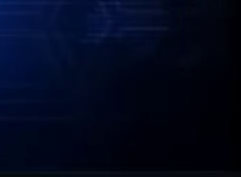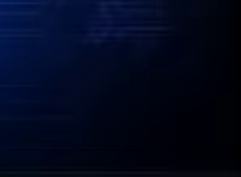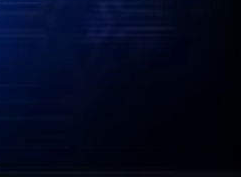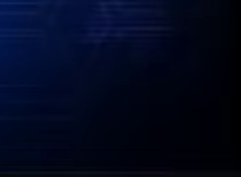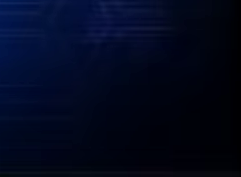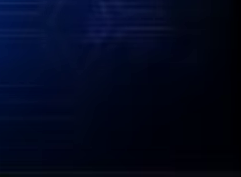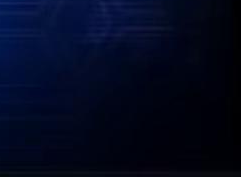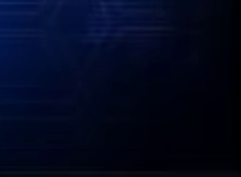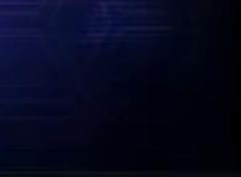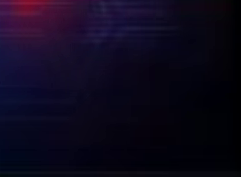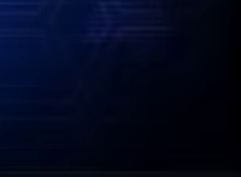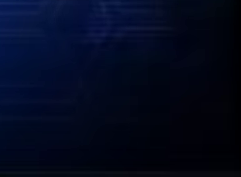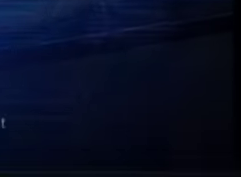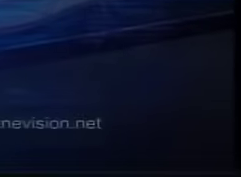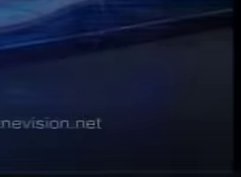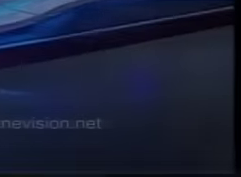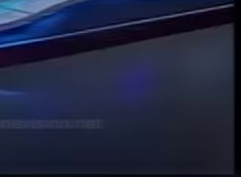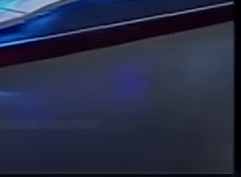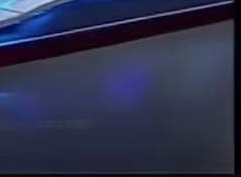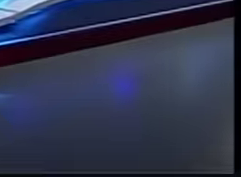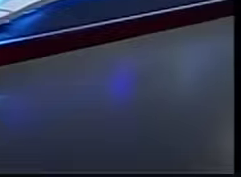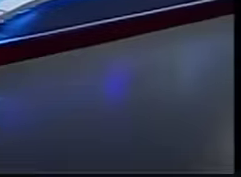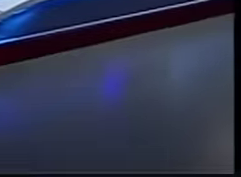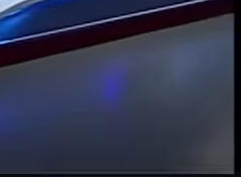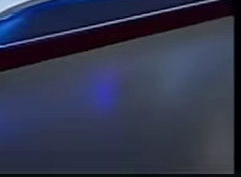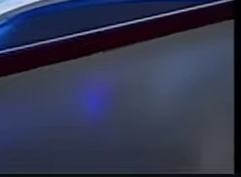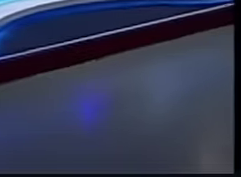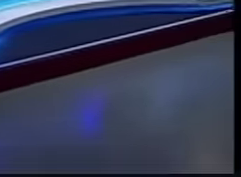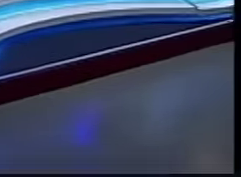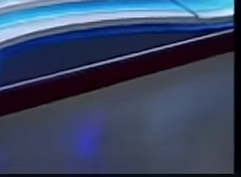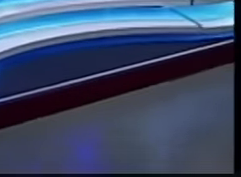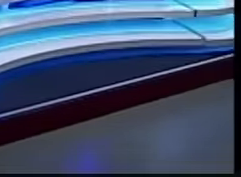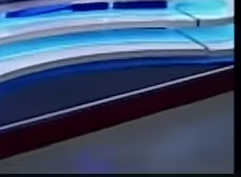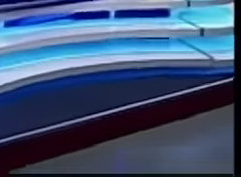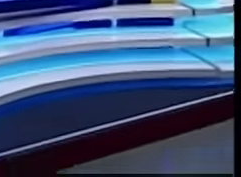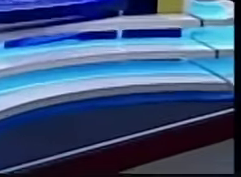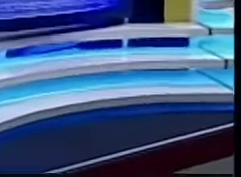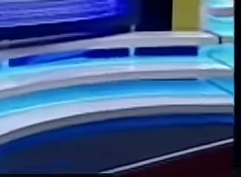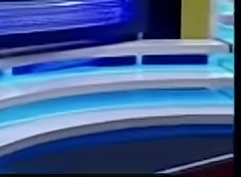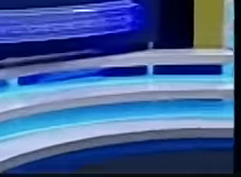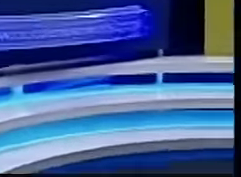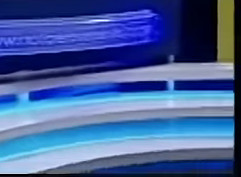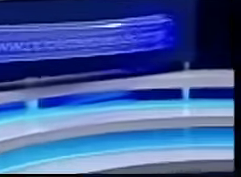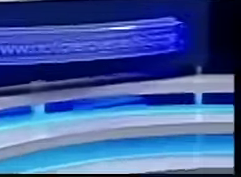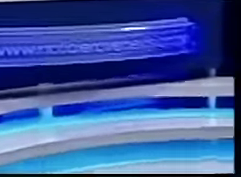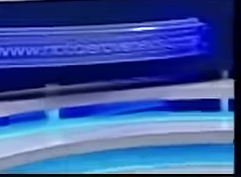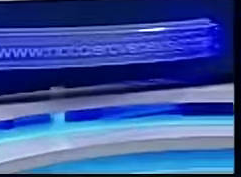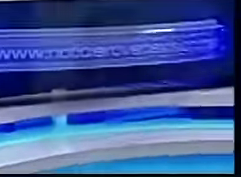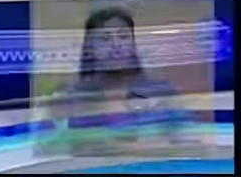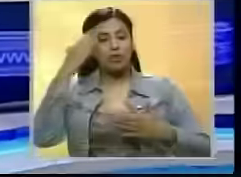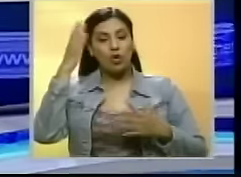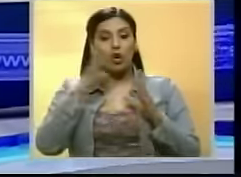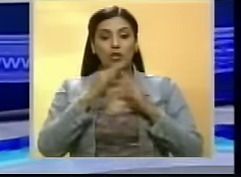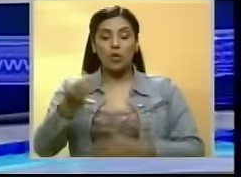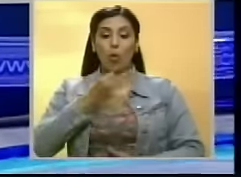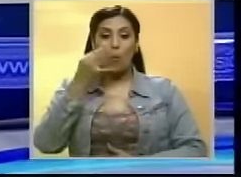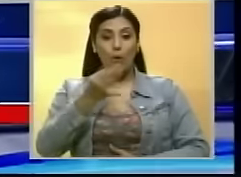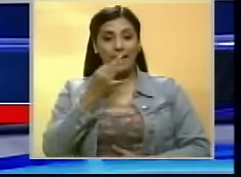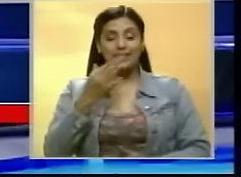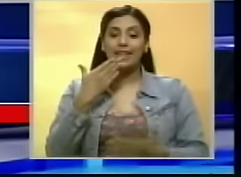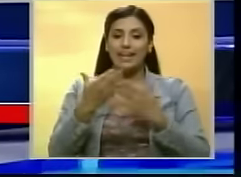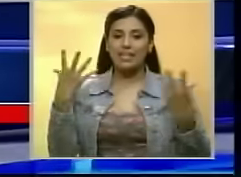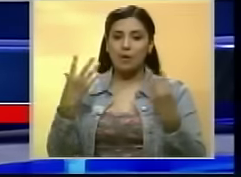capítulo noticiero venevisión información justa Y balanceada qué tal amigos Muy buenas